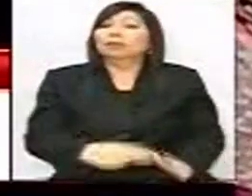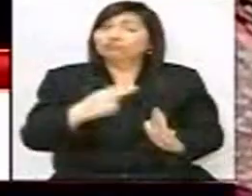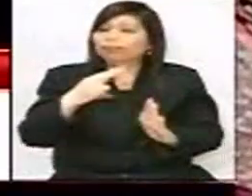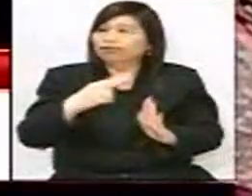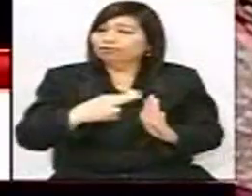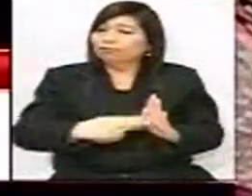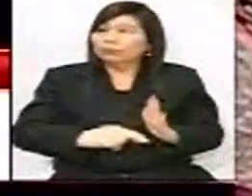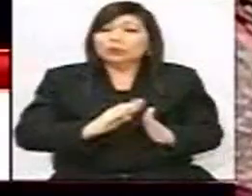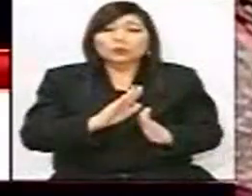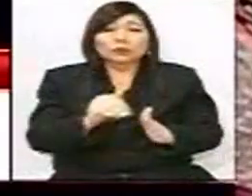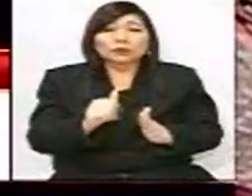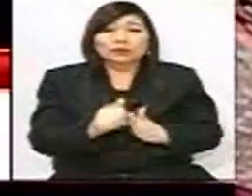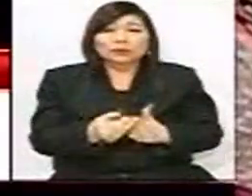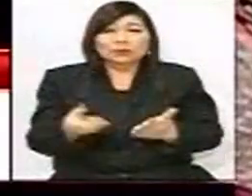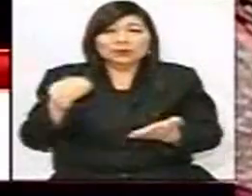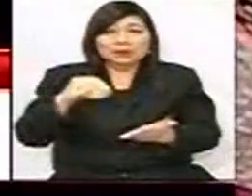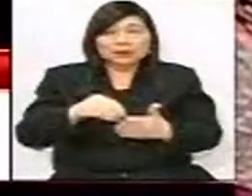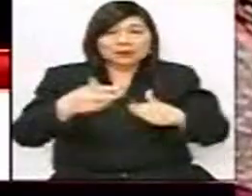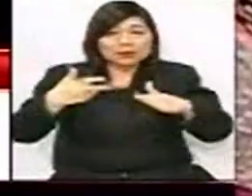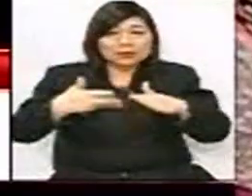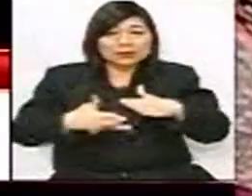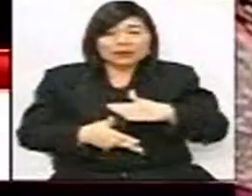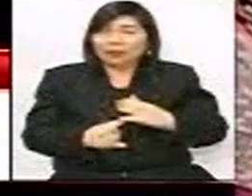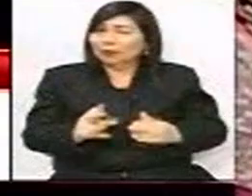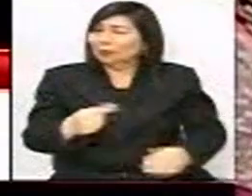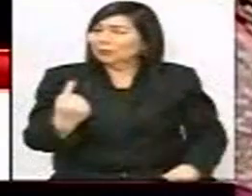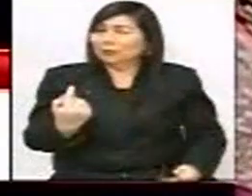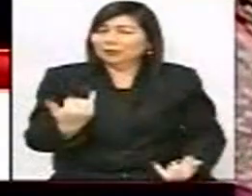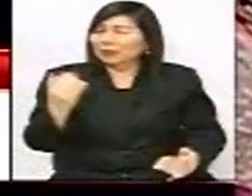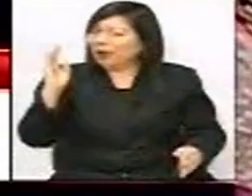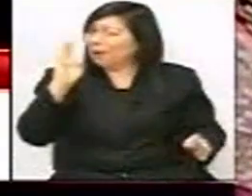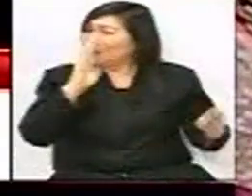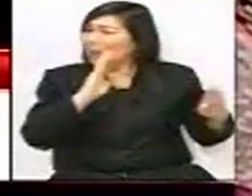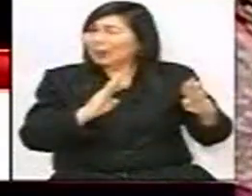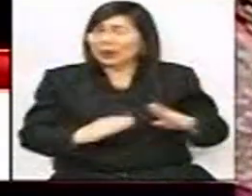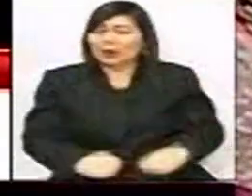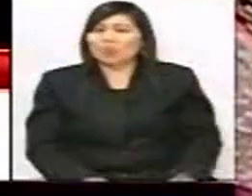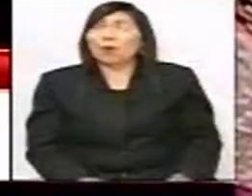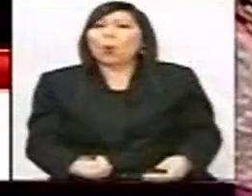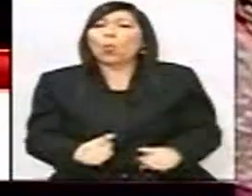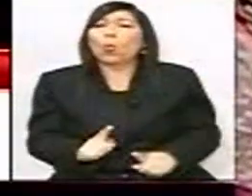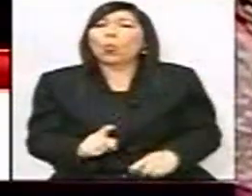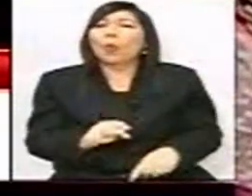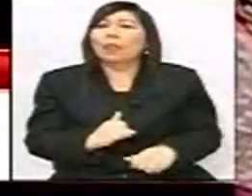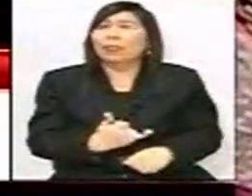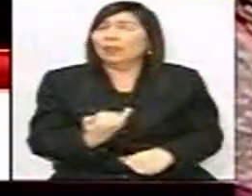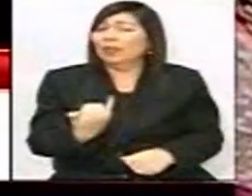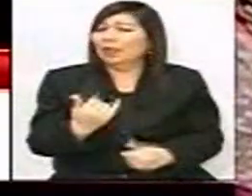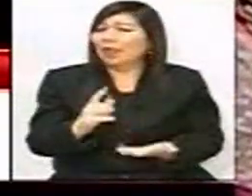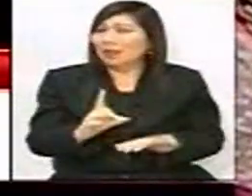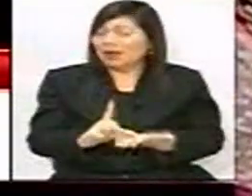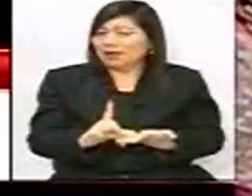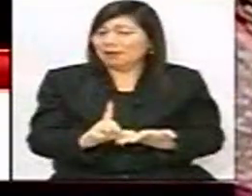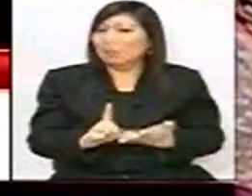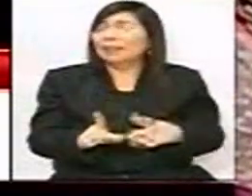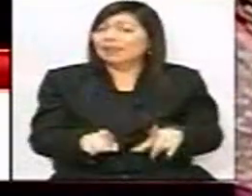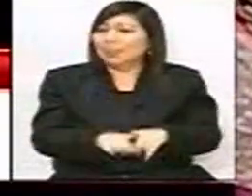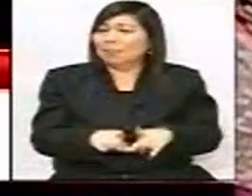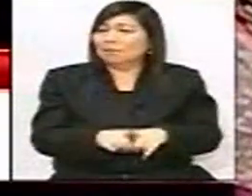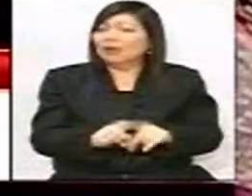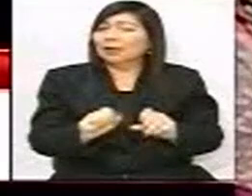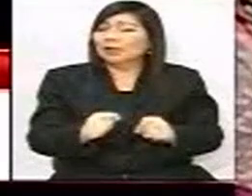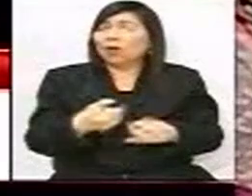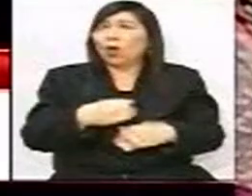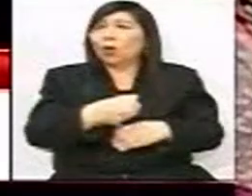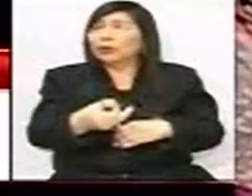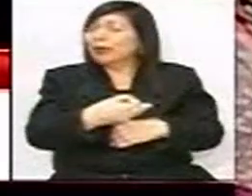revise todas las concesiones que tenemos. No solamente nos preocupamos cuando se toca a Lima, también nosotros existimos